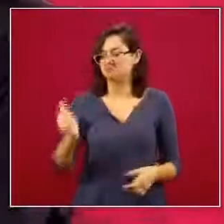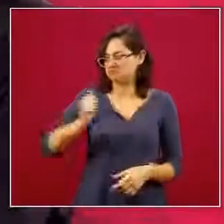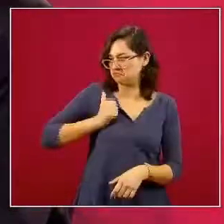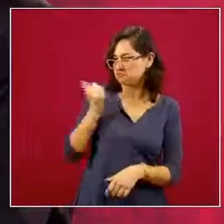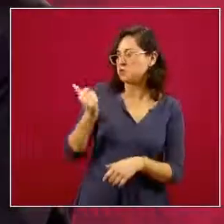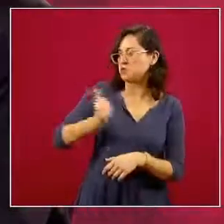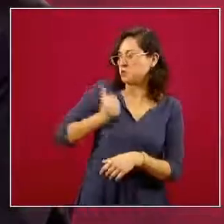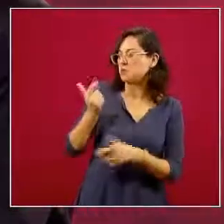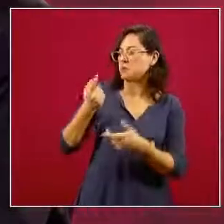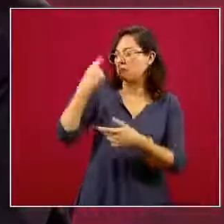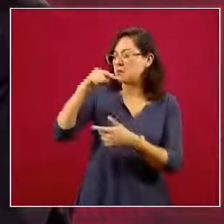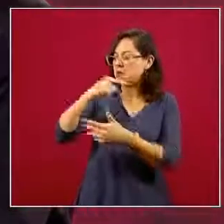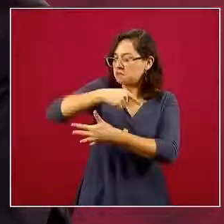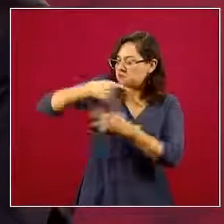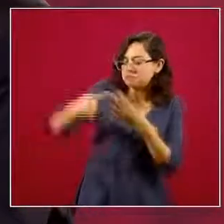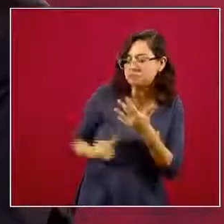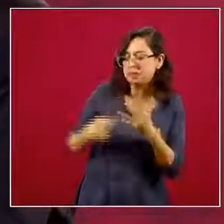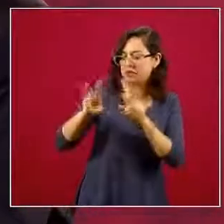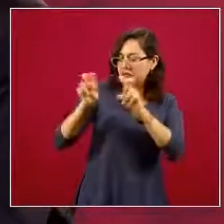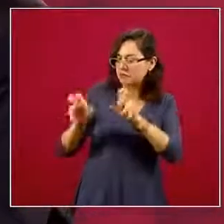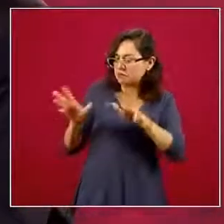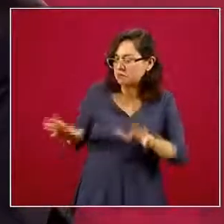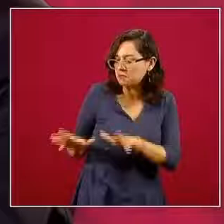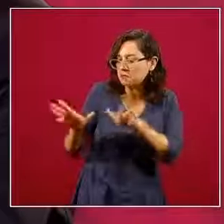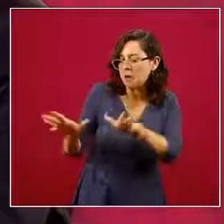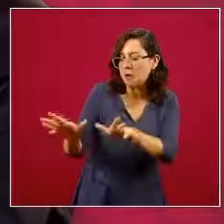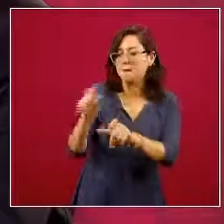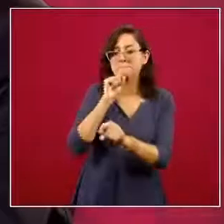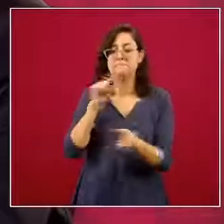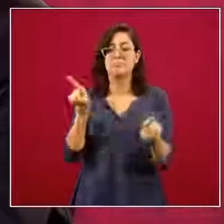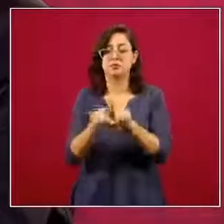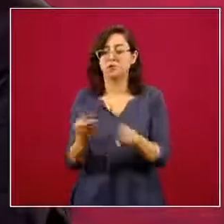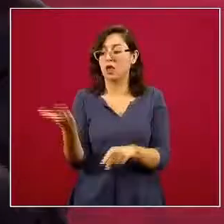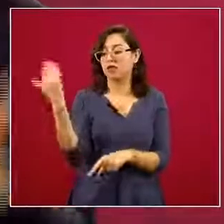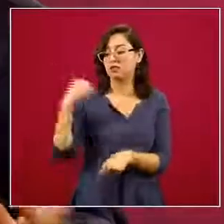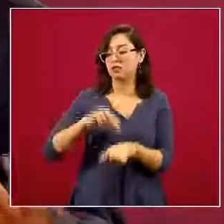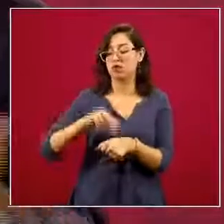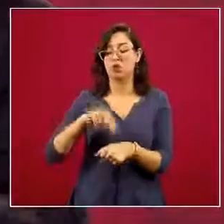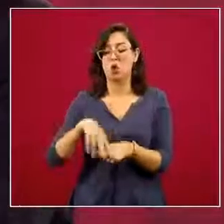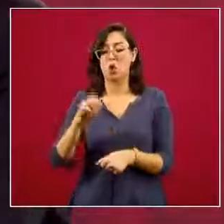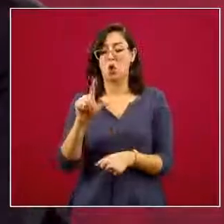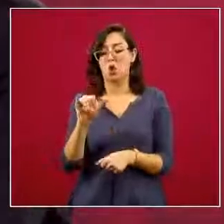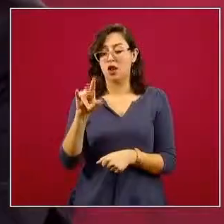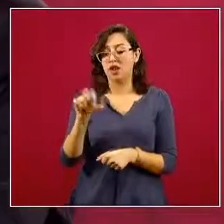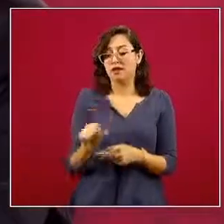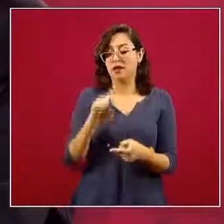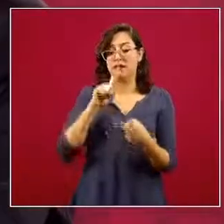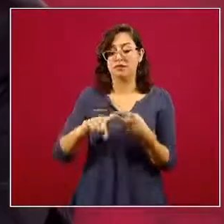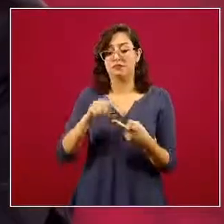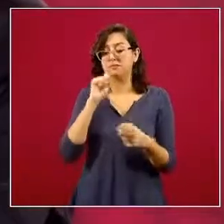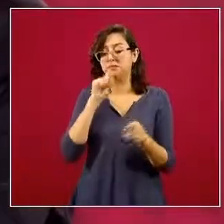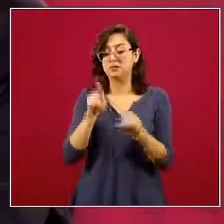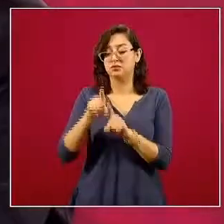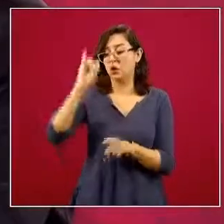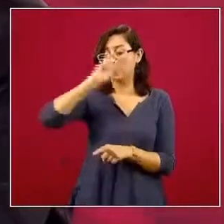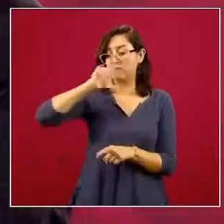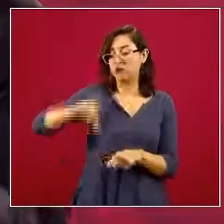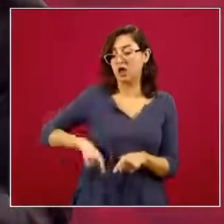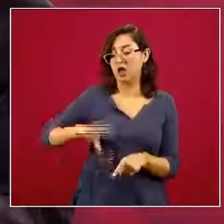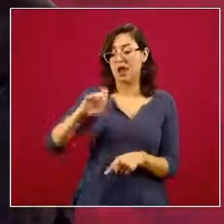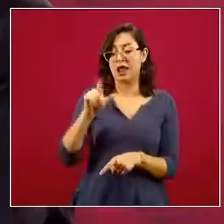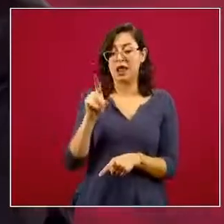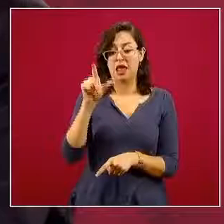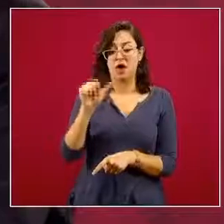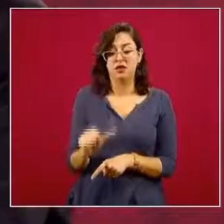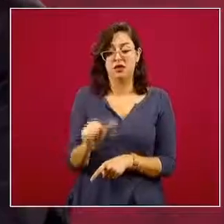con la secretaria de Salud de la Ciudad de México, la doctora Oliva López Arellano, y que presentó la doctora Claudia Sheinbaum la